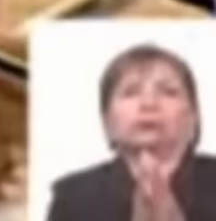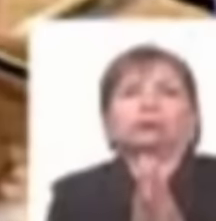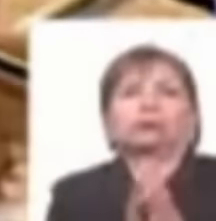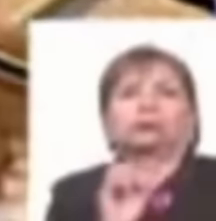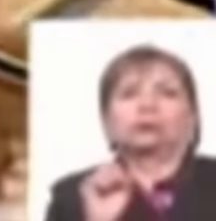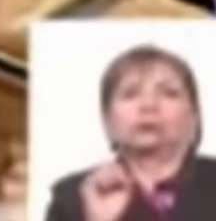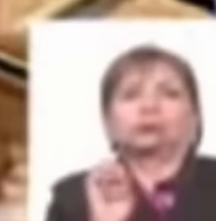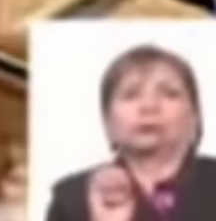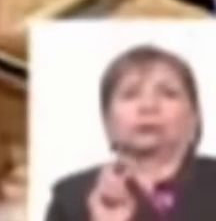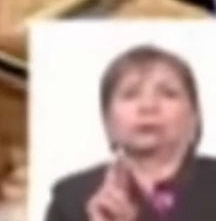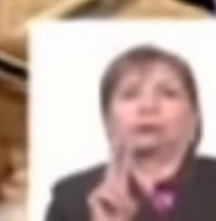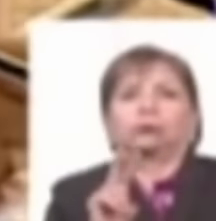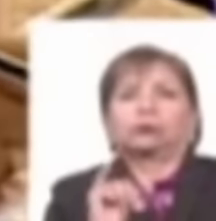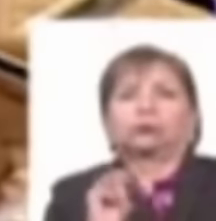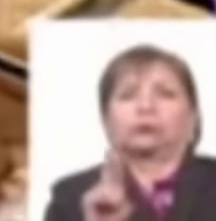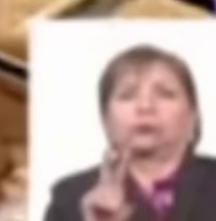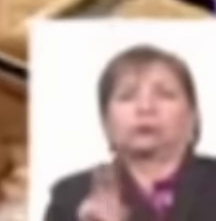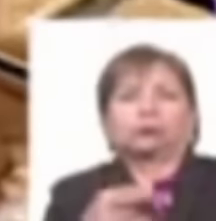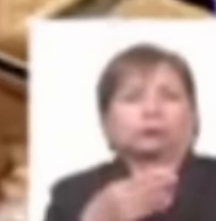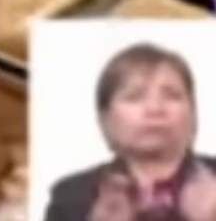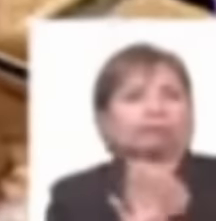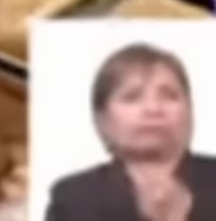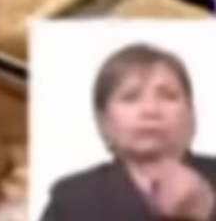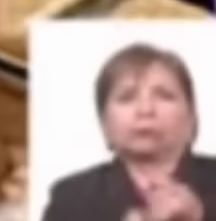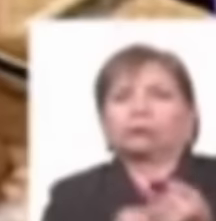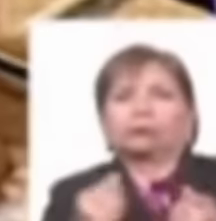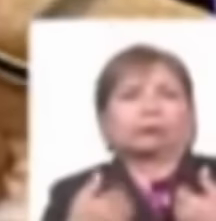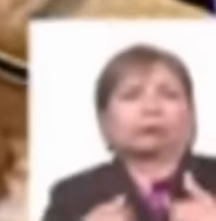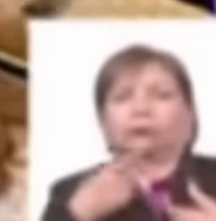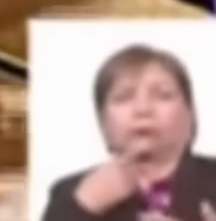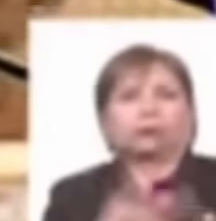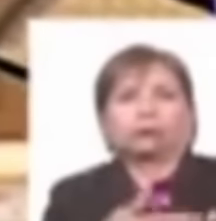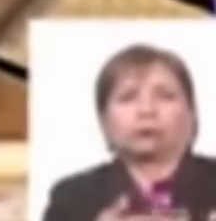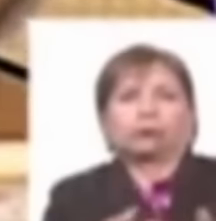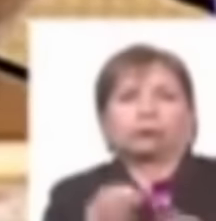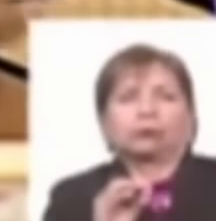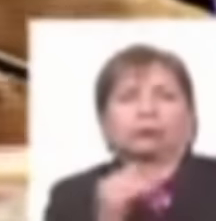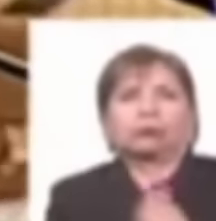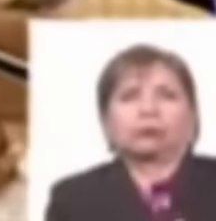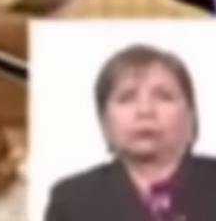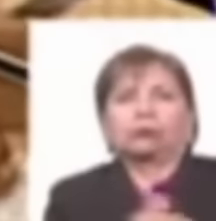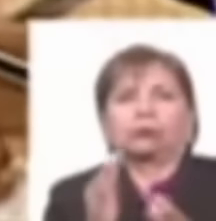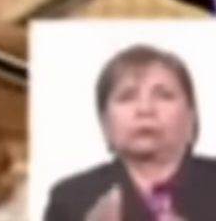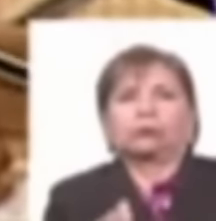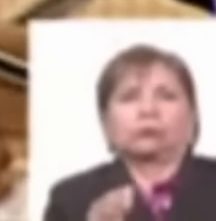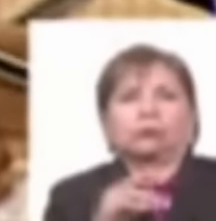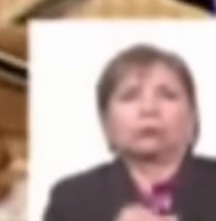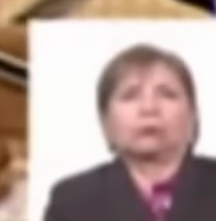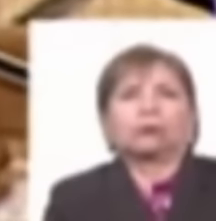a servir, para tener algún tipo de respaldo. Y servir tampoco es ninguna institución que pueda interpretar